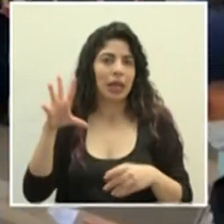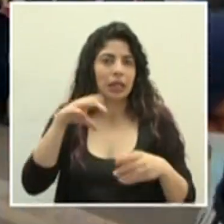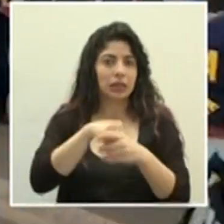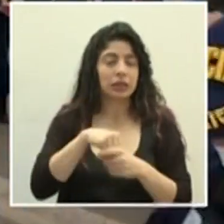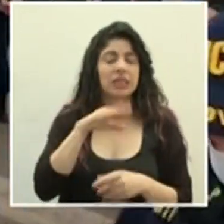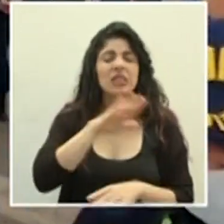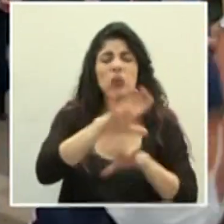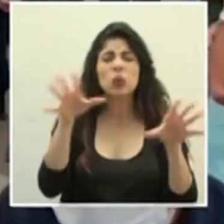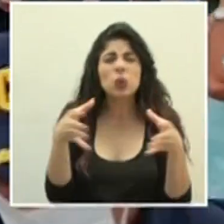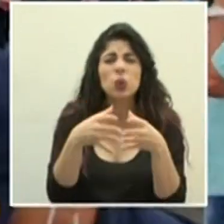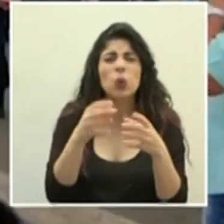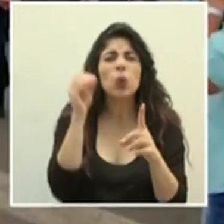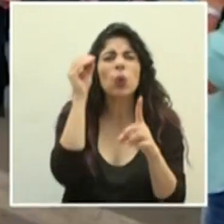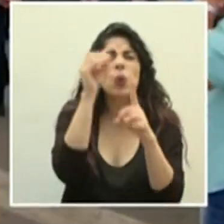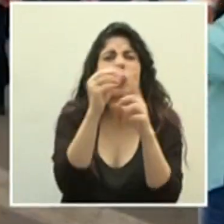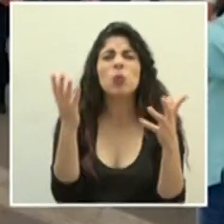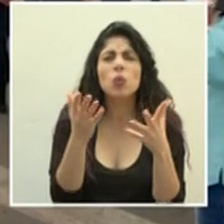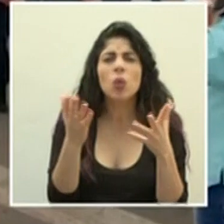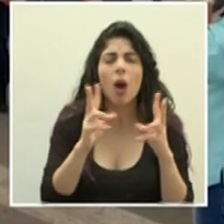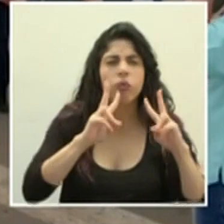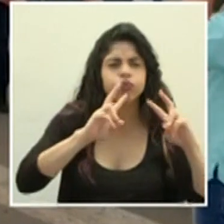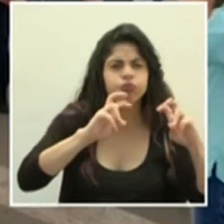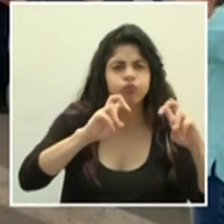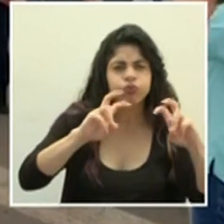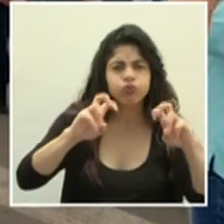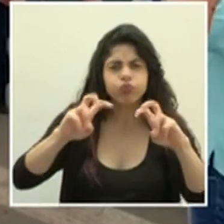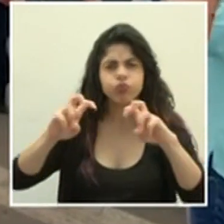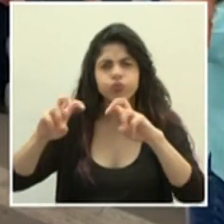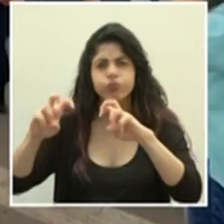tiene como objetivo la verificación